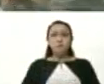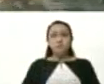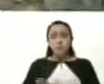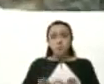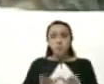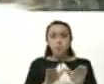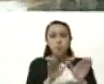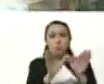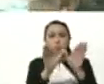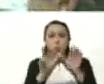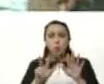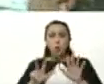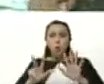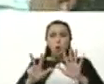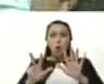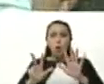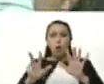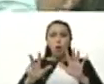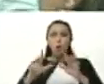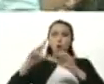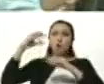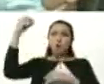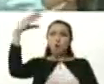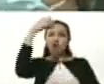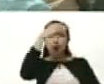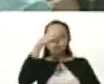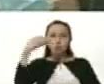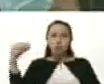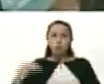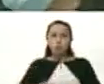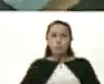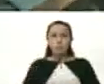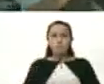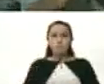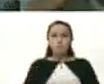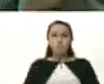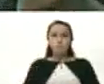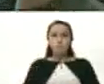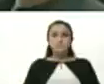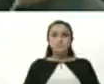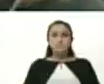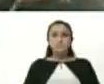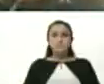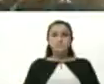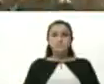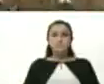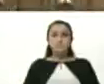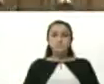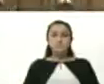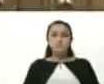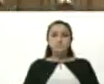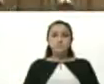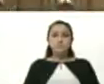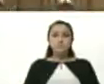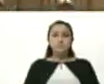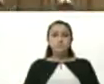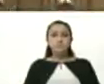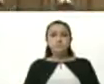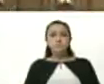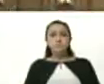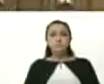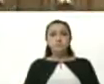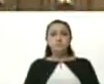garzas, ocho luceros, con ocho garzas,